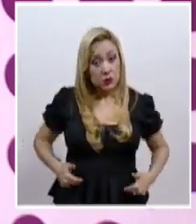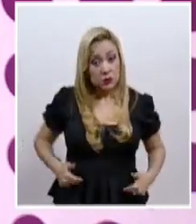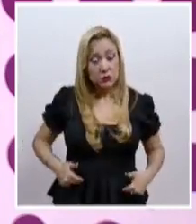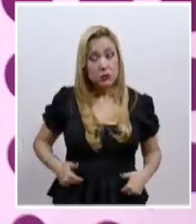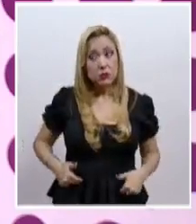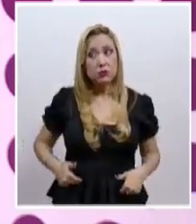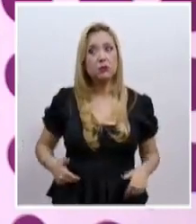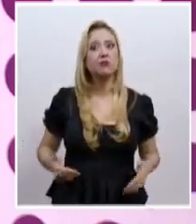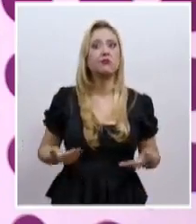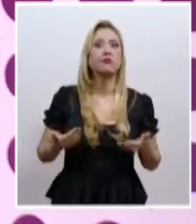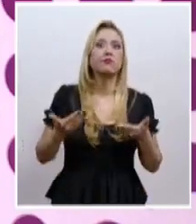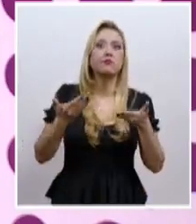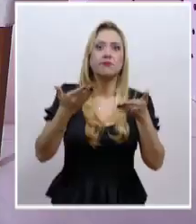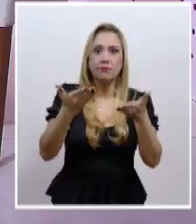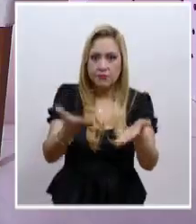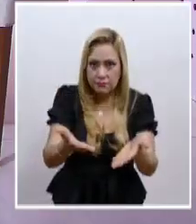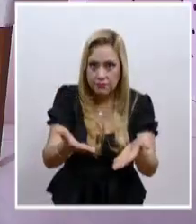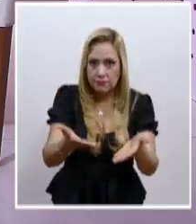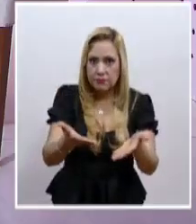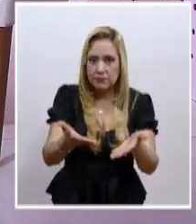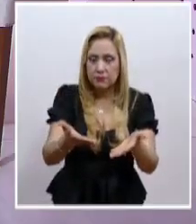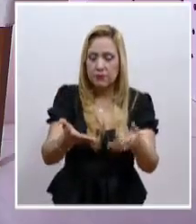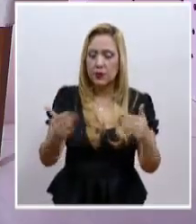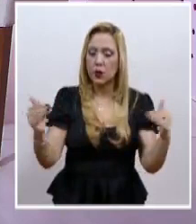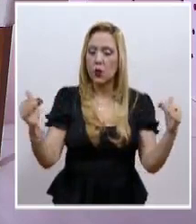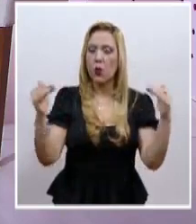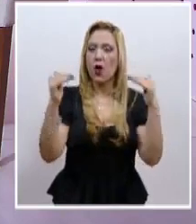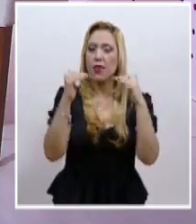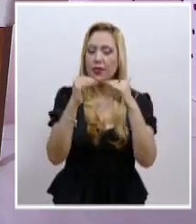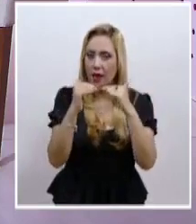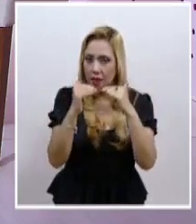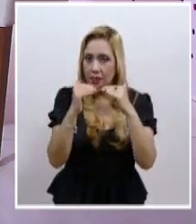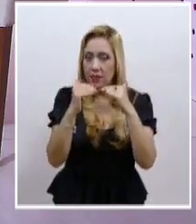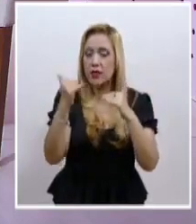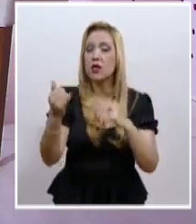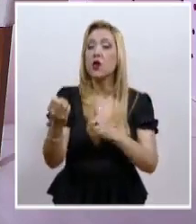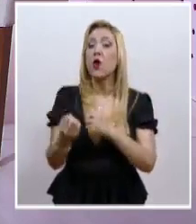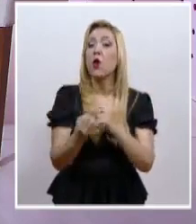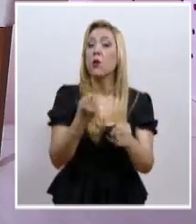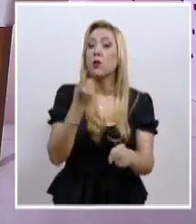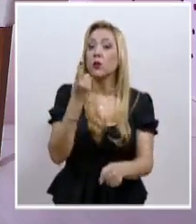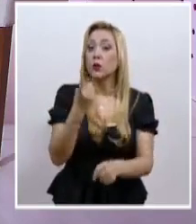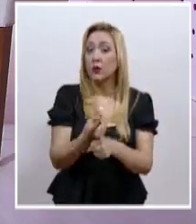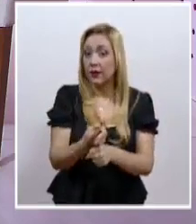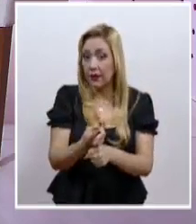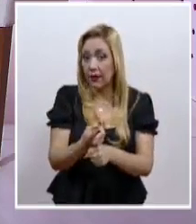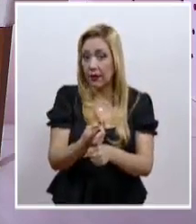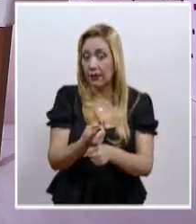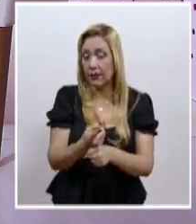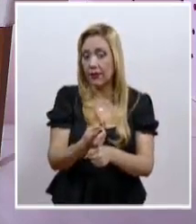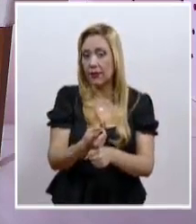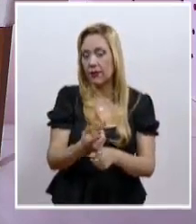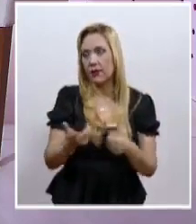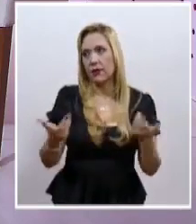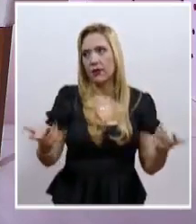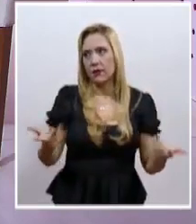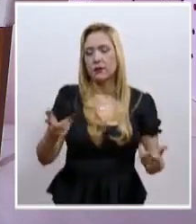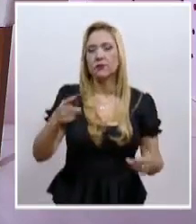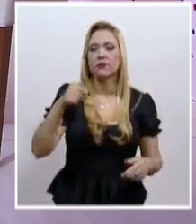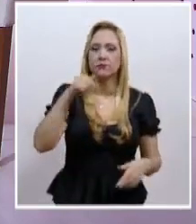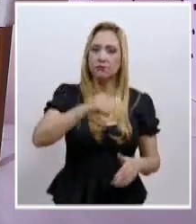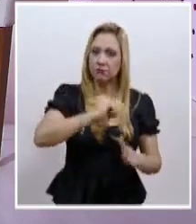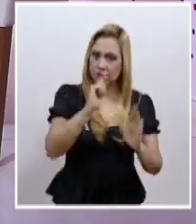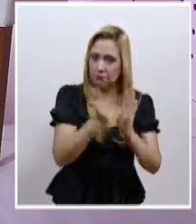una garantía mínima de igualdad y también de oportunidad que el sistema